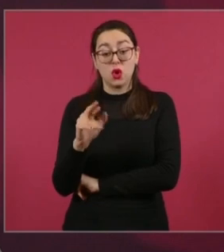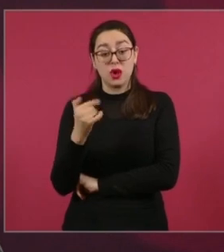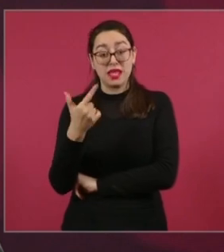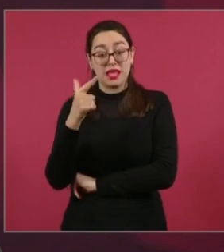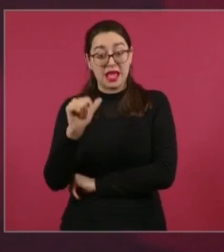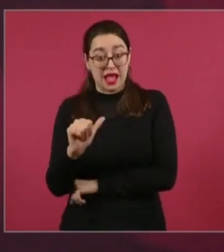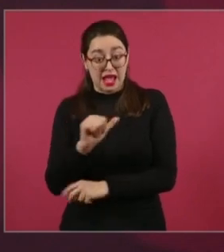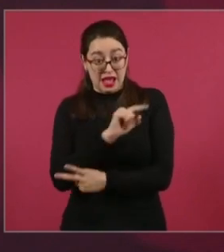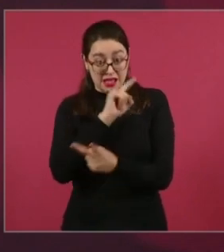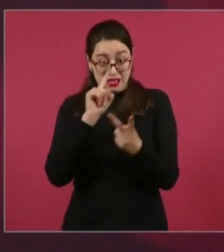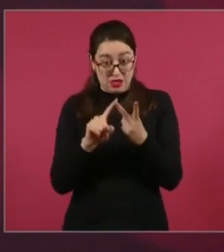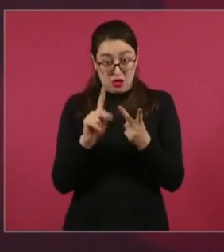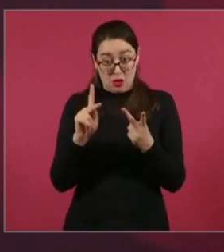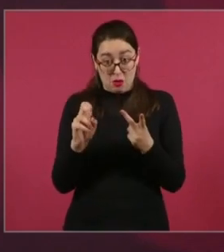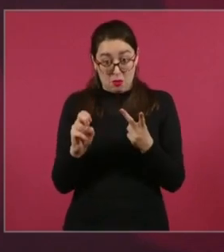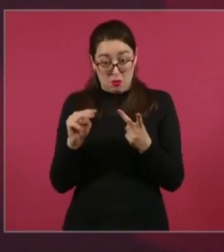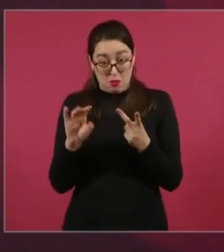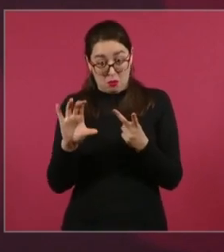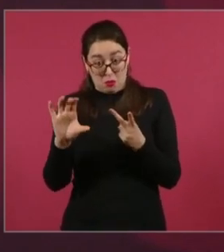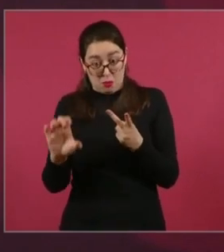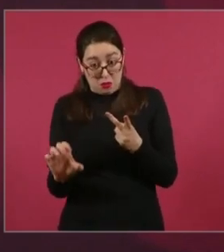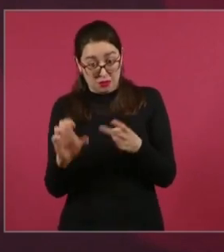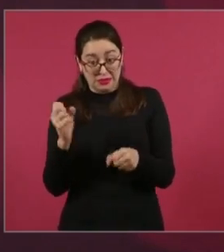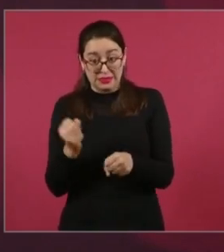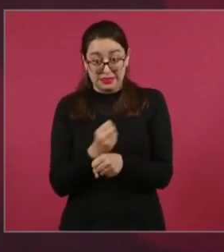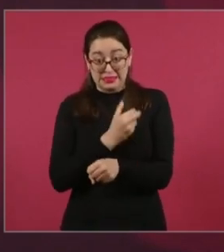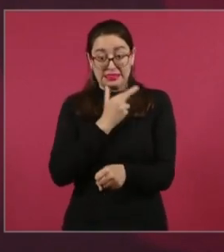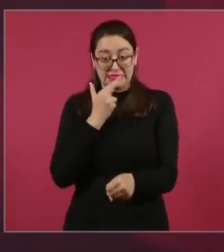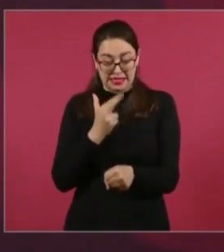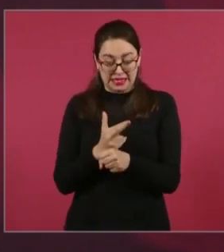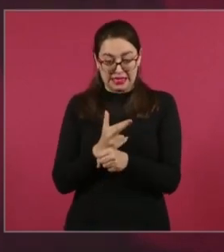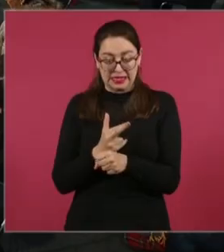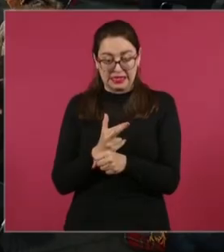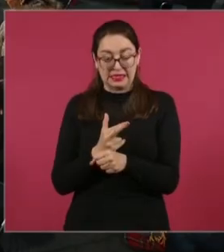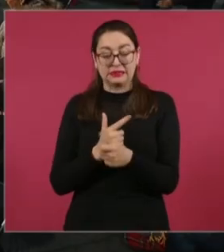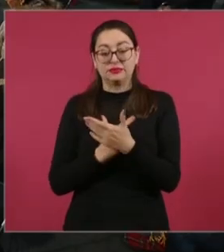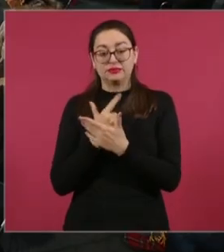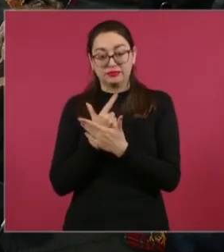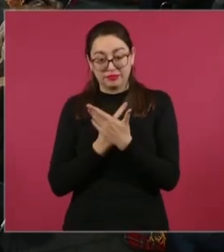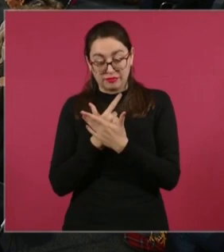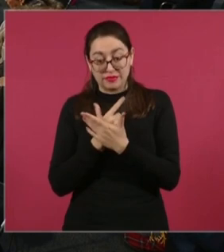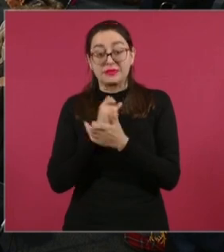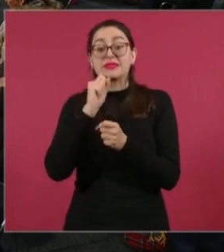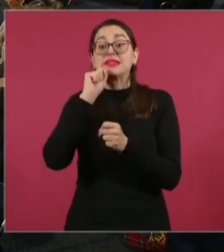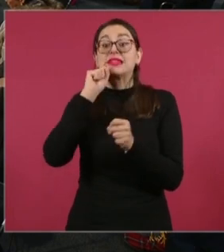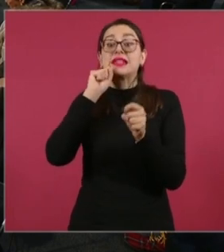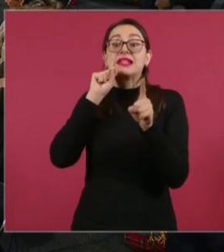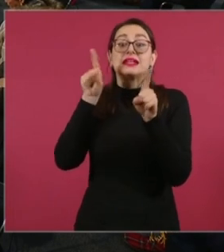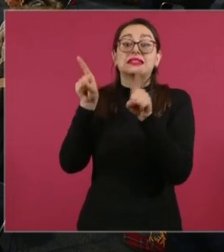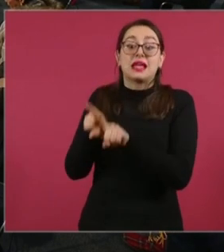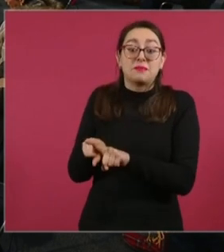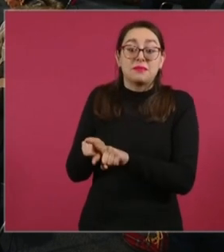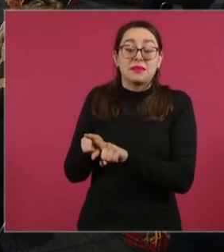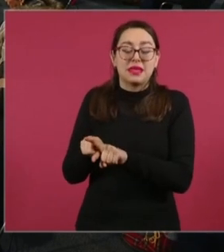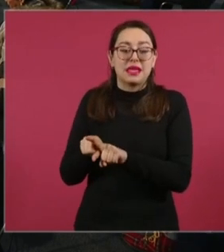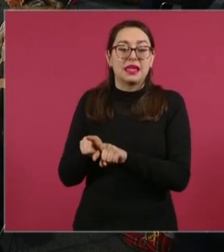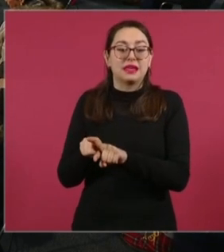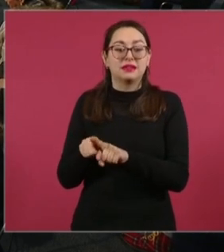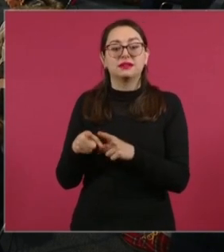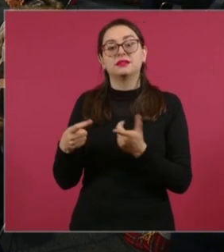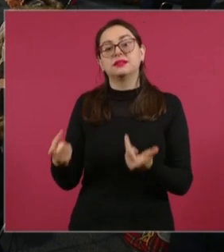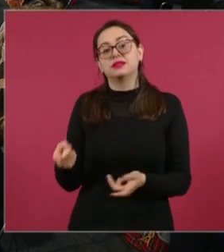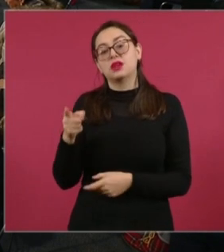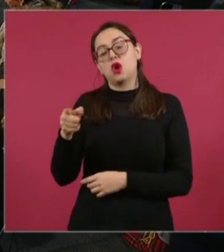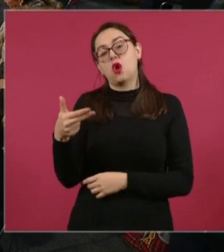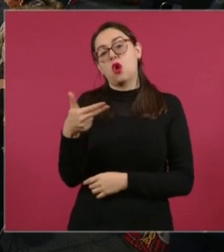Ponce, que era el secretario de Finanzas, también lo graban jugando en el